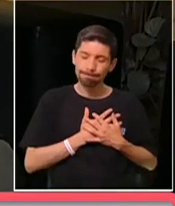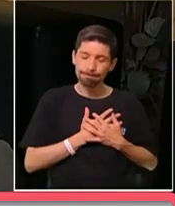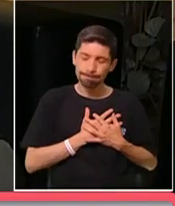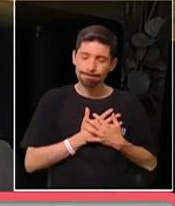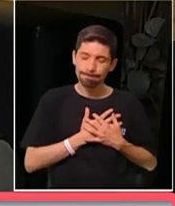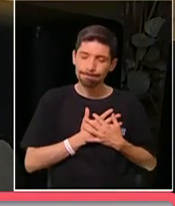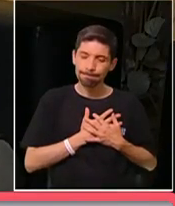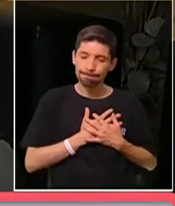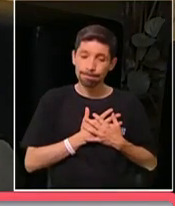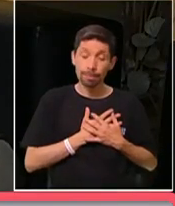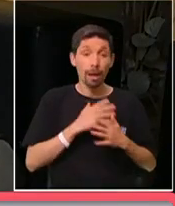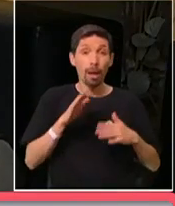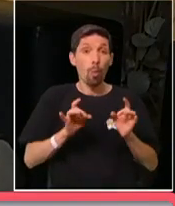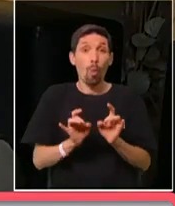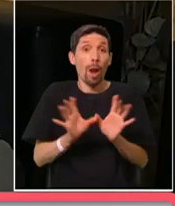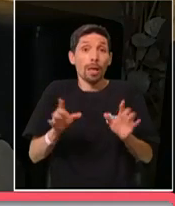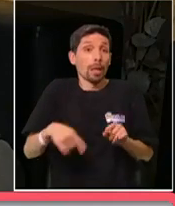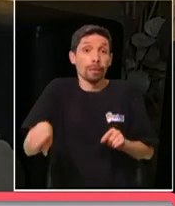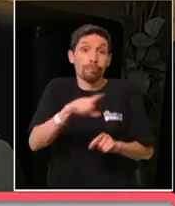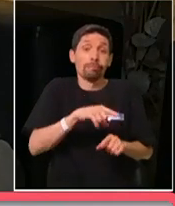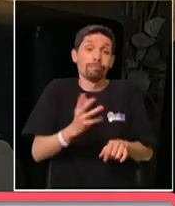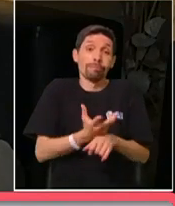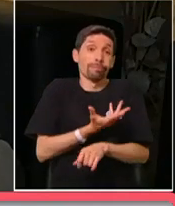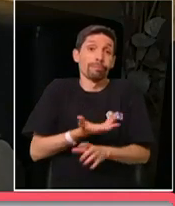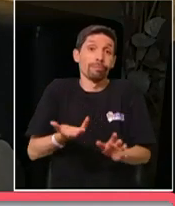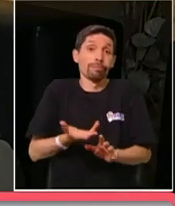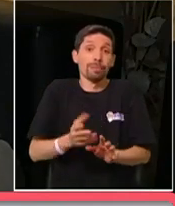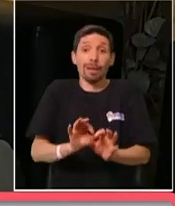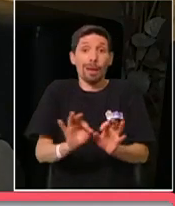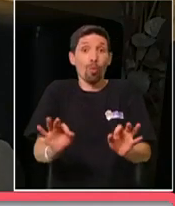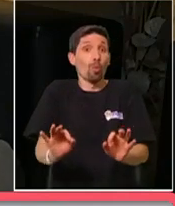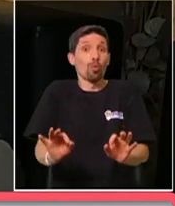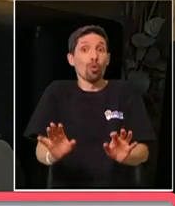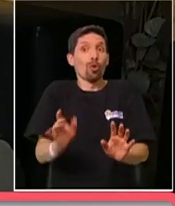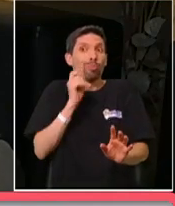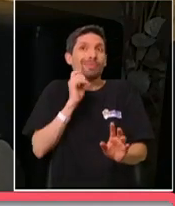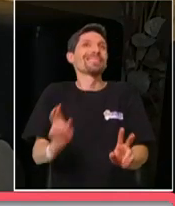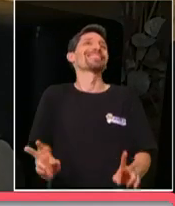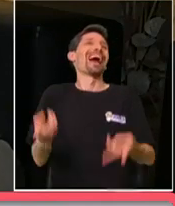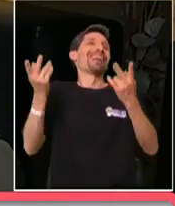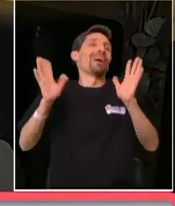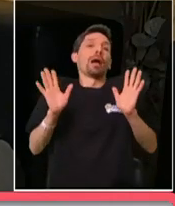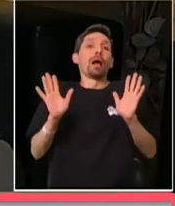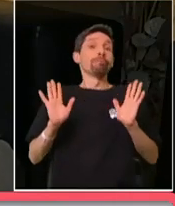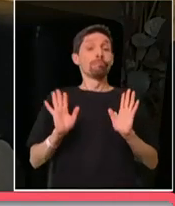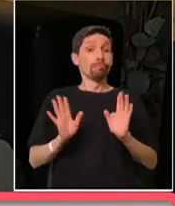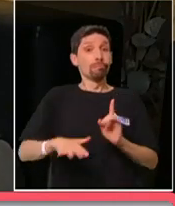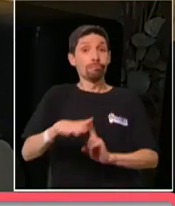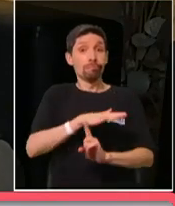No nos puede pasar a cualquiera. Nadie está libre de que tengan una situación